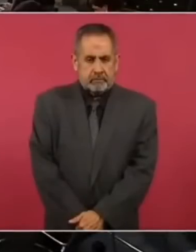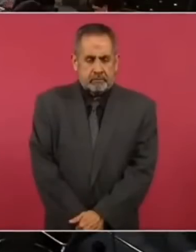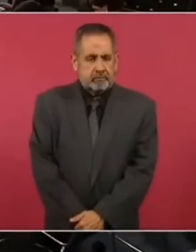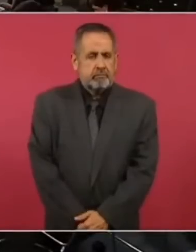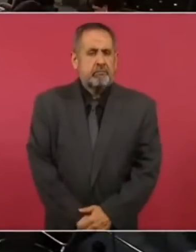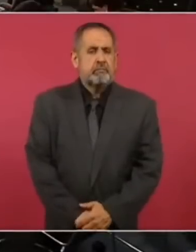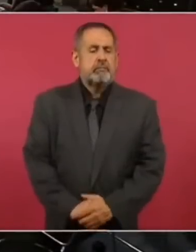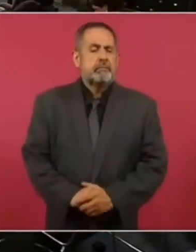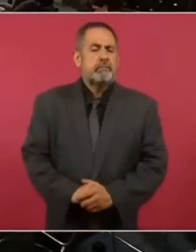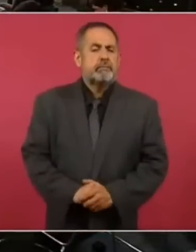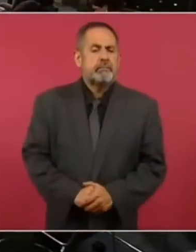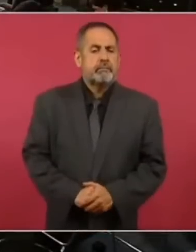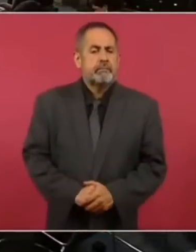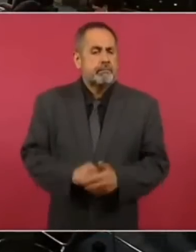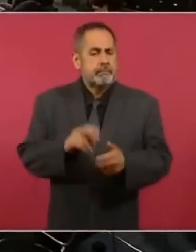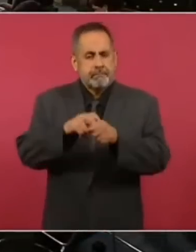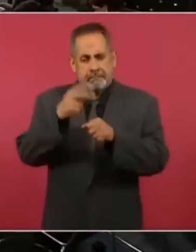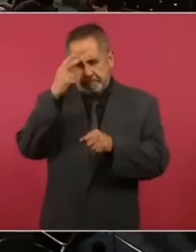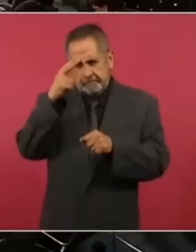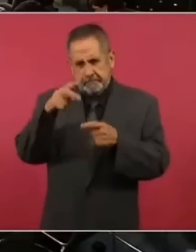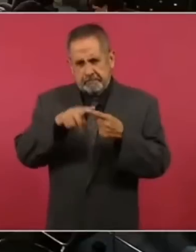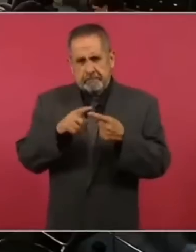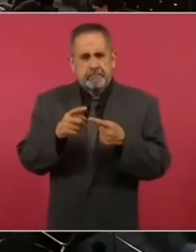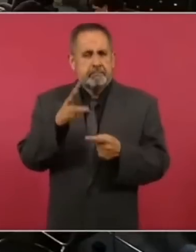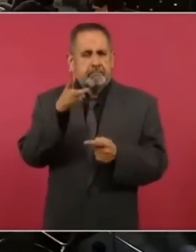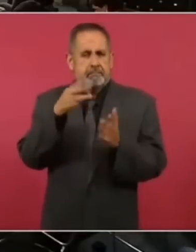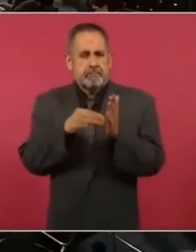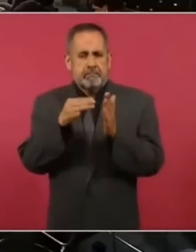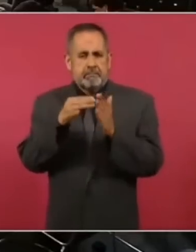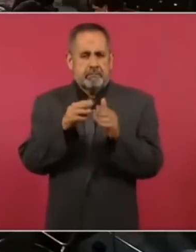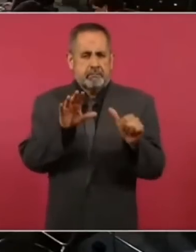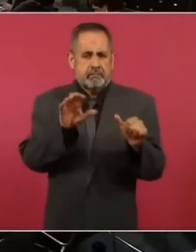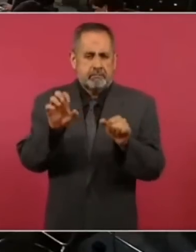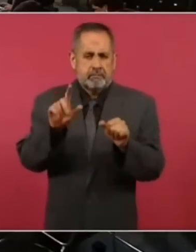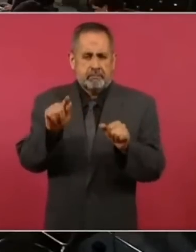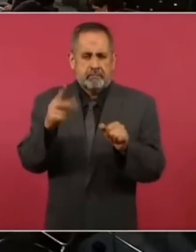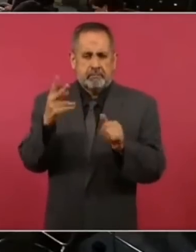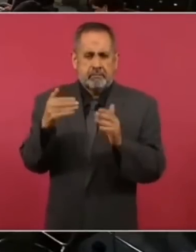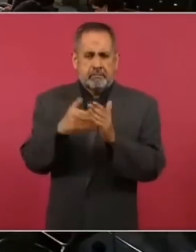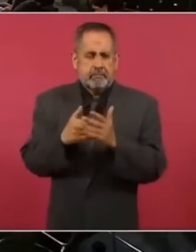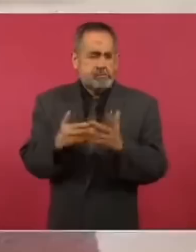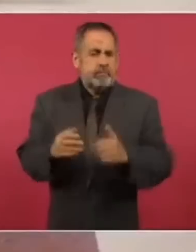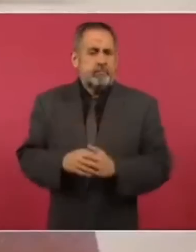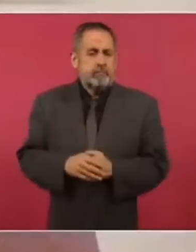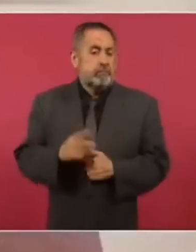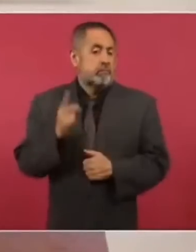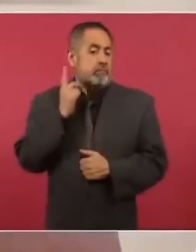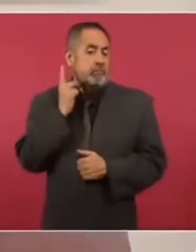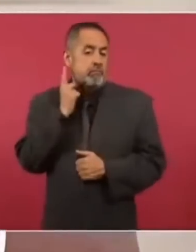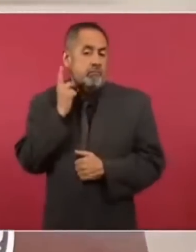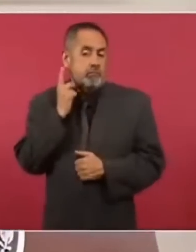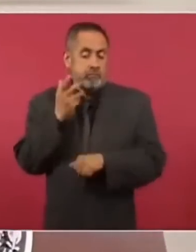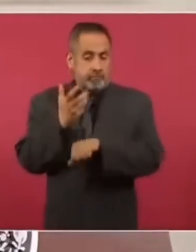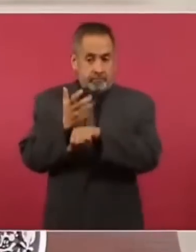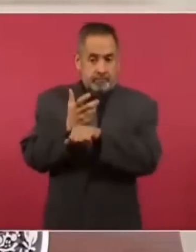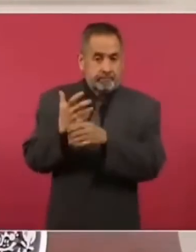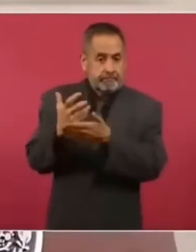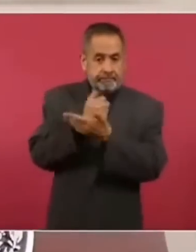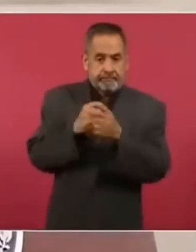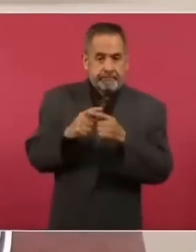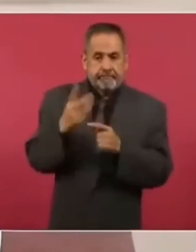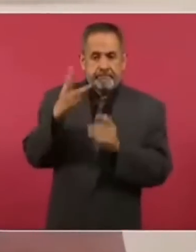4.292.000 pesos. En México, 3.672.000. Un diputado en Estados Unidos,